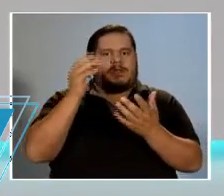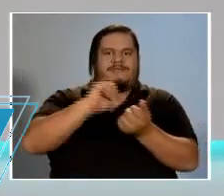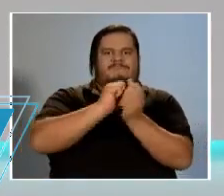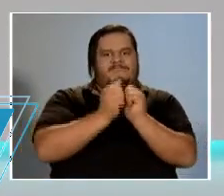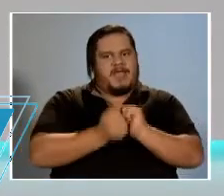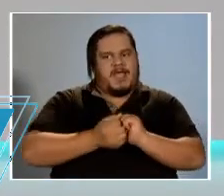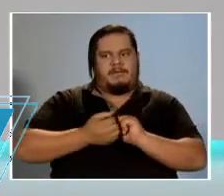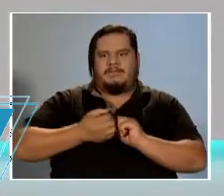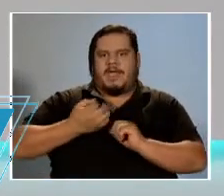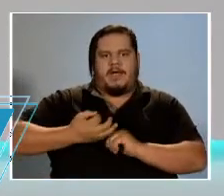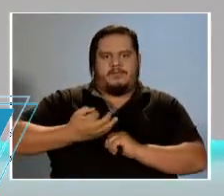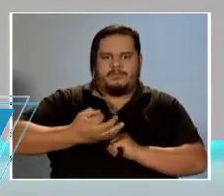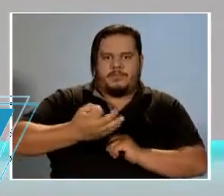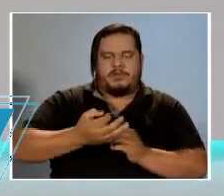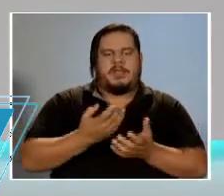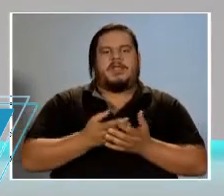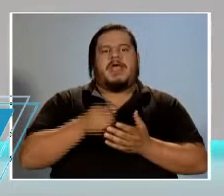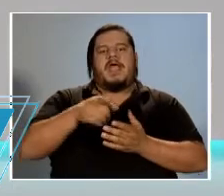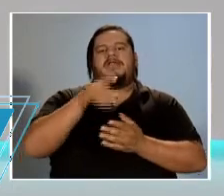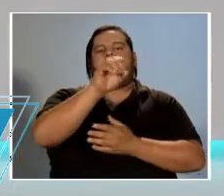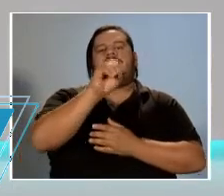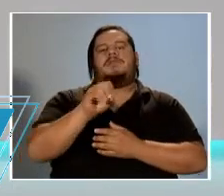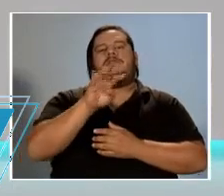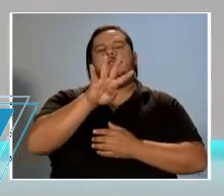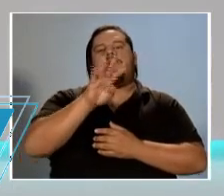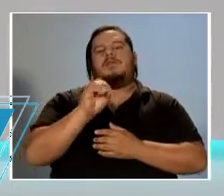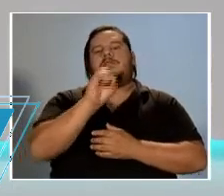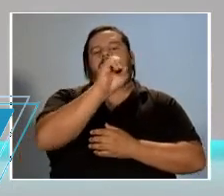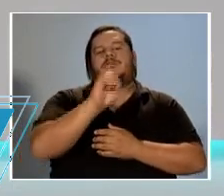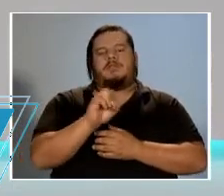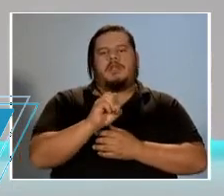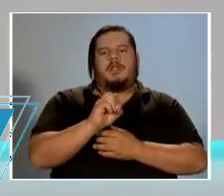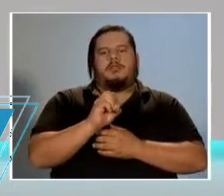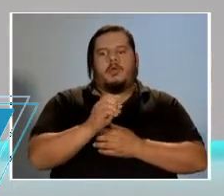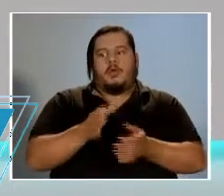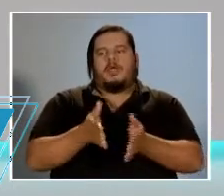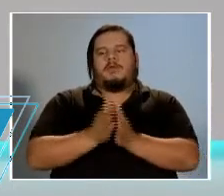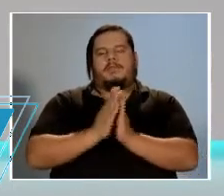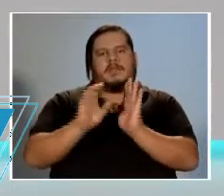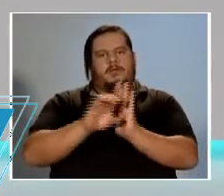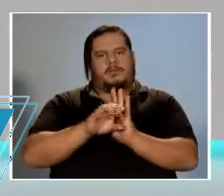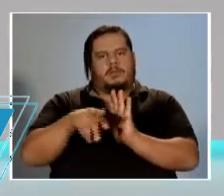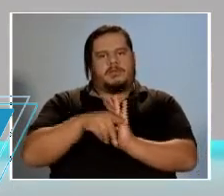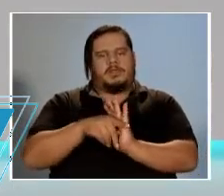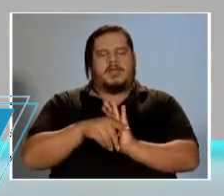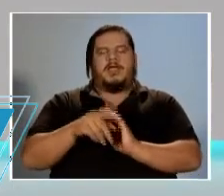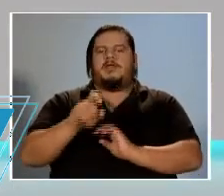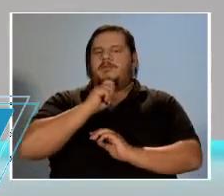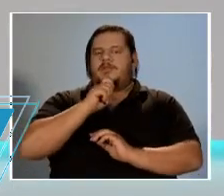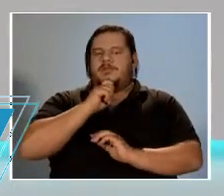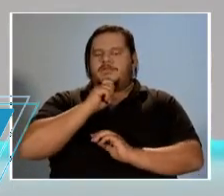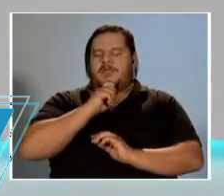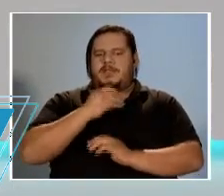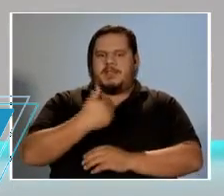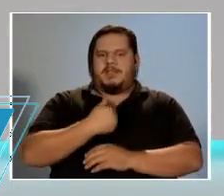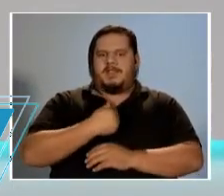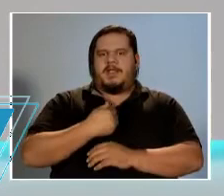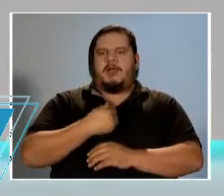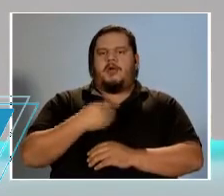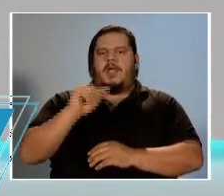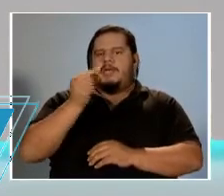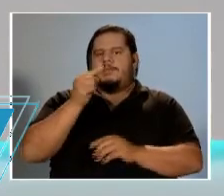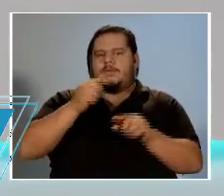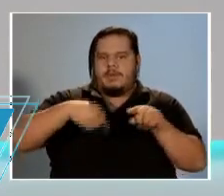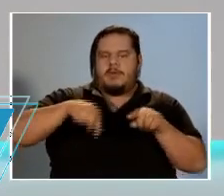ese porcentaje del 40% que es exigido por la Constitución parece dificultoso de obtener en una primera ronda en febrero, lo cual